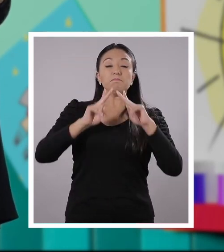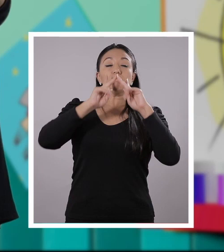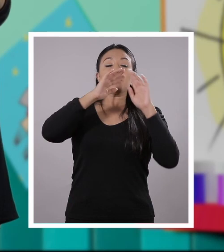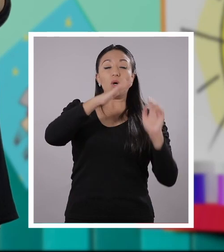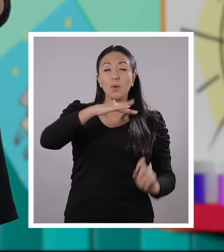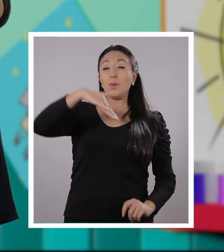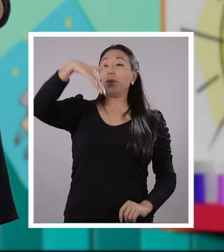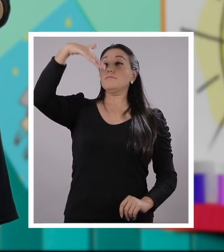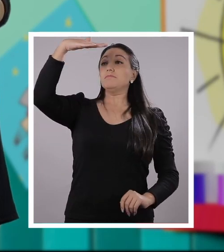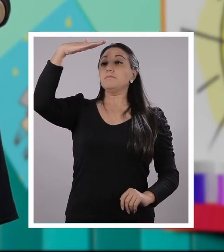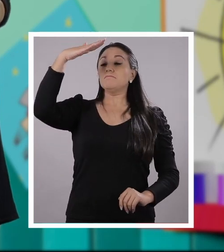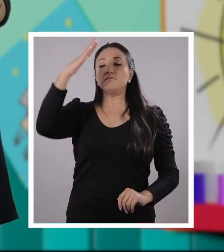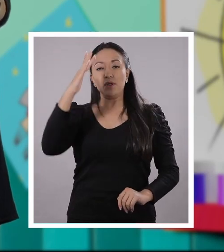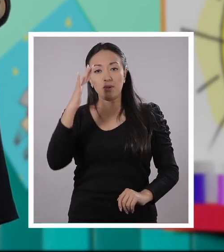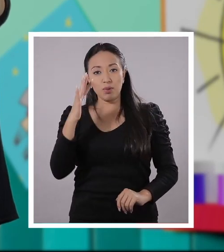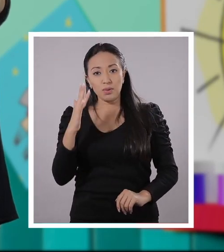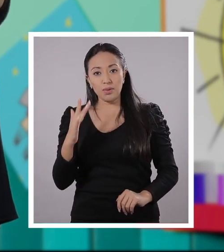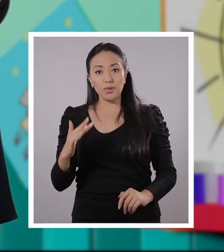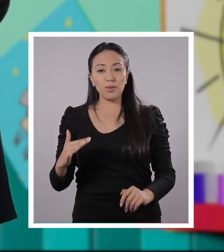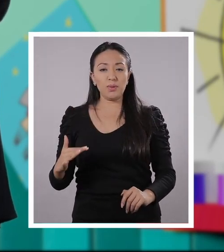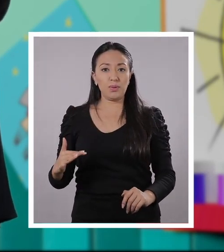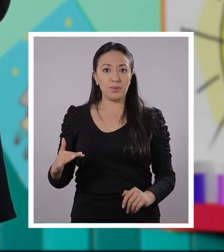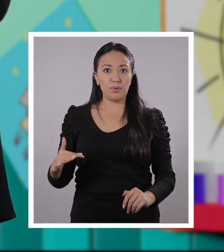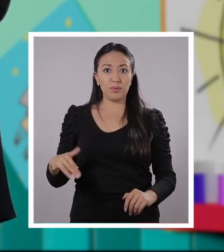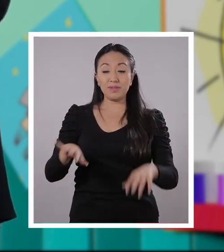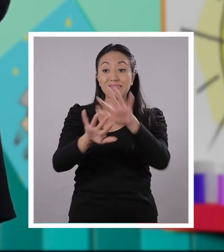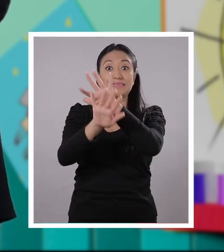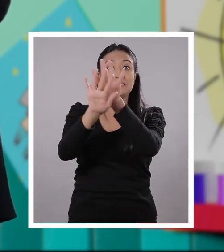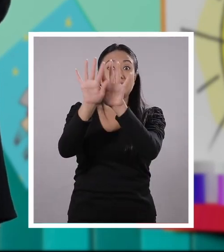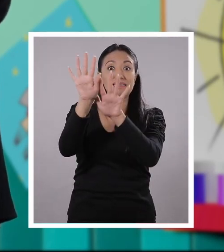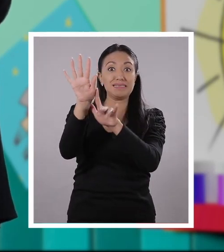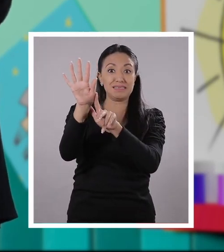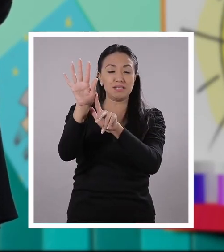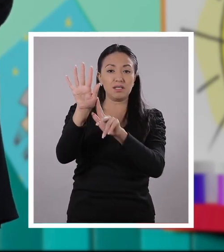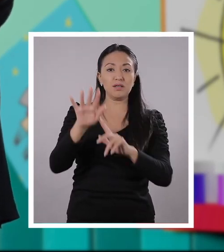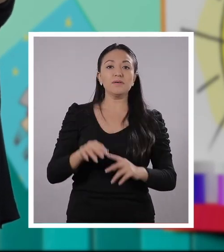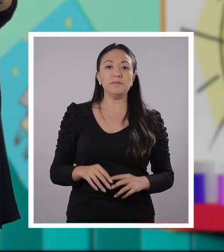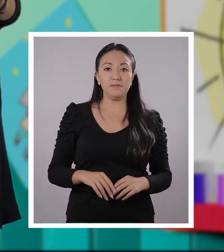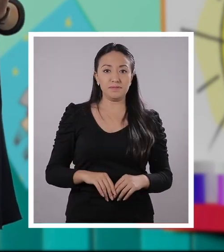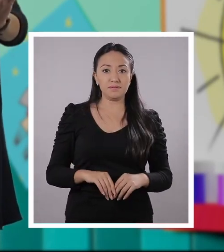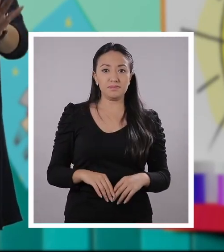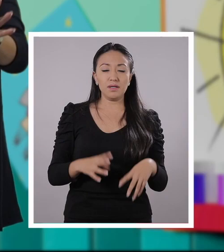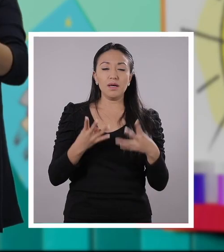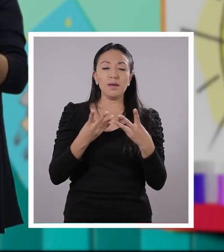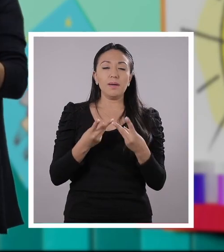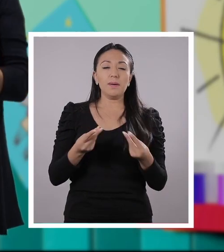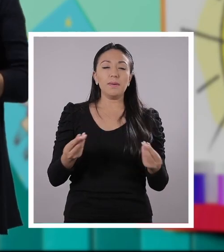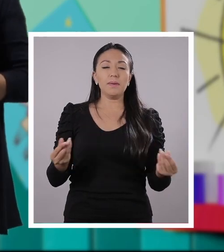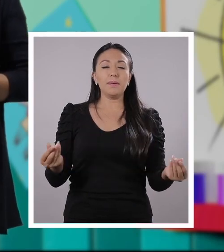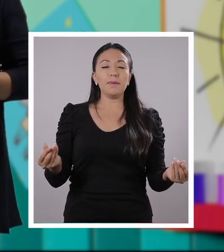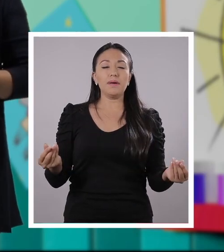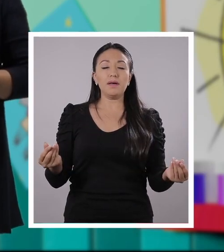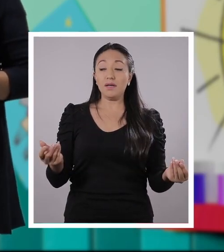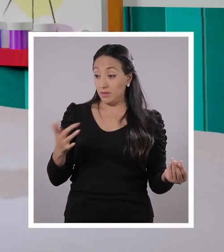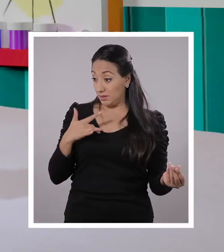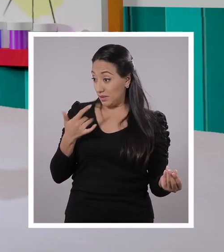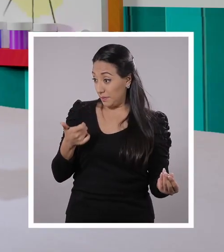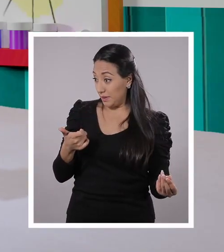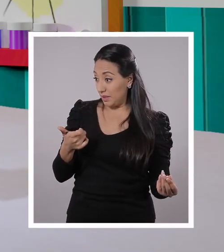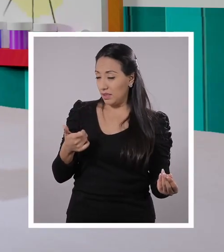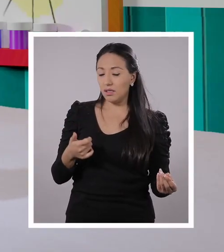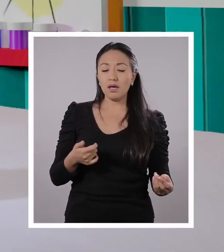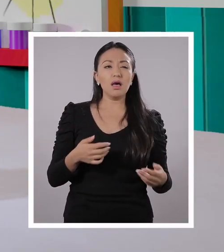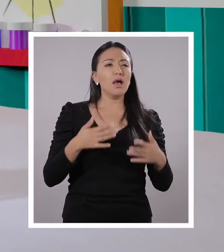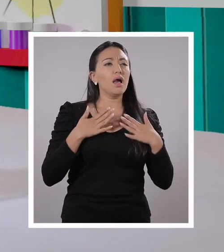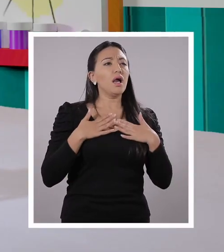Los Ilinizas. Subo la montaña. Bajo la montaña. El Cariguairazo. ¿Cómo te